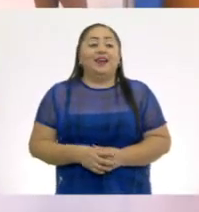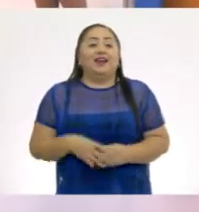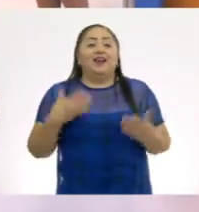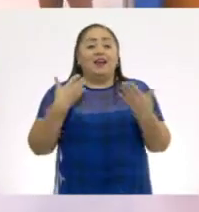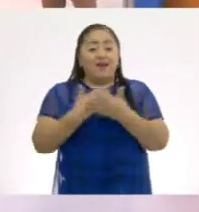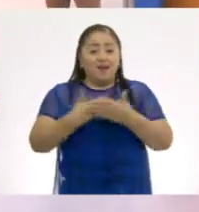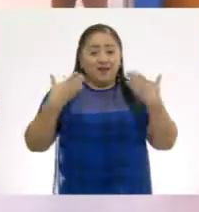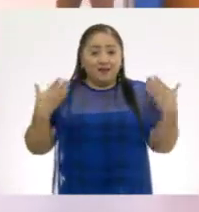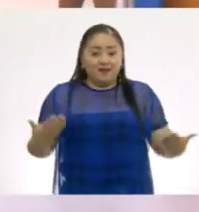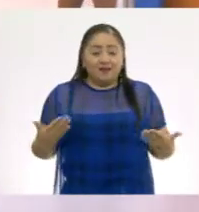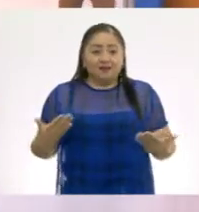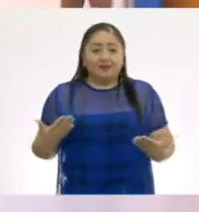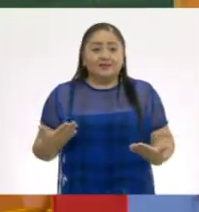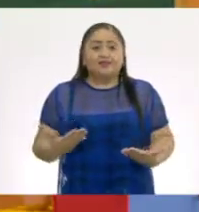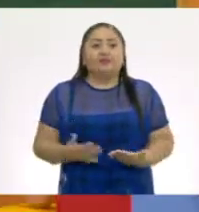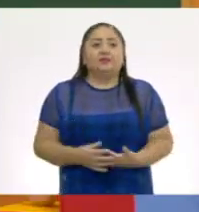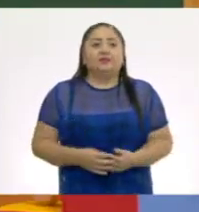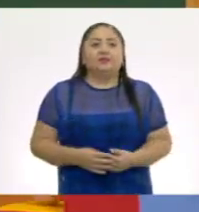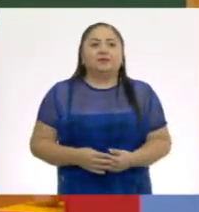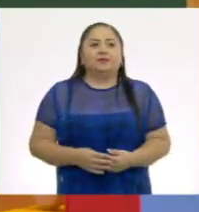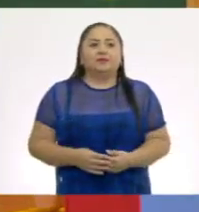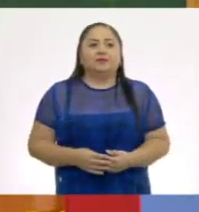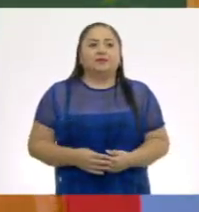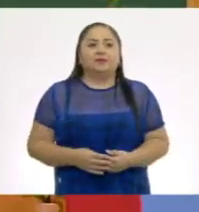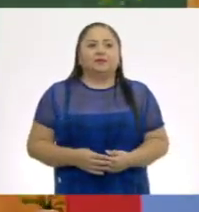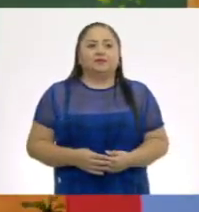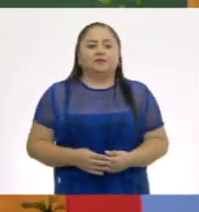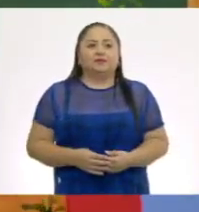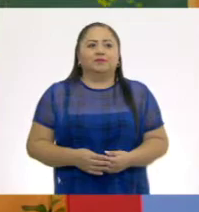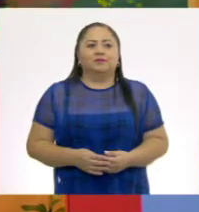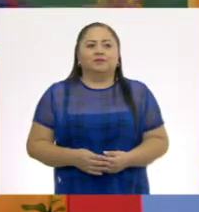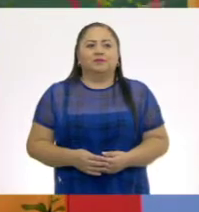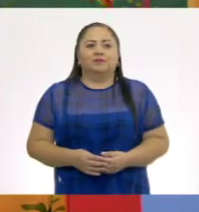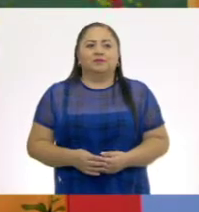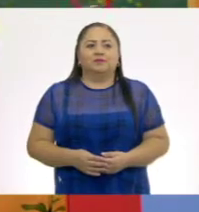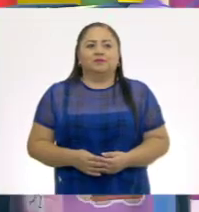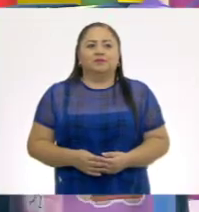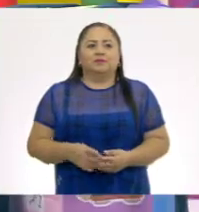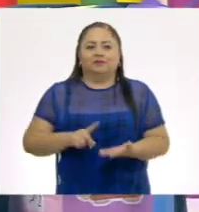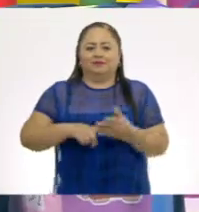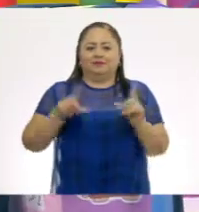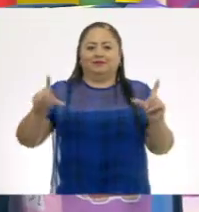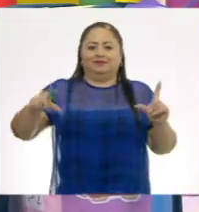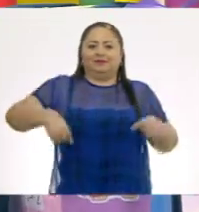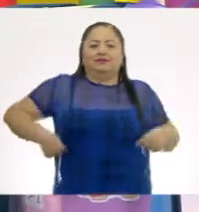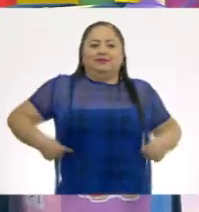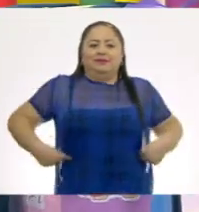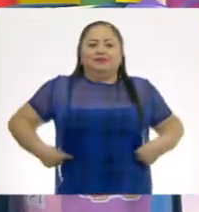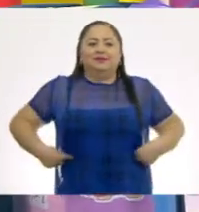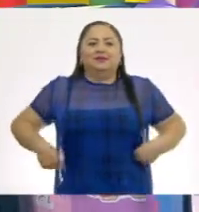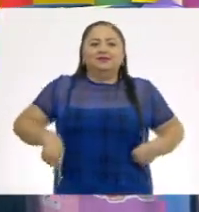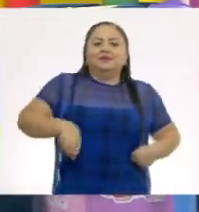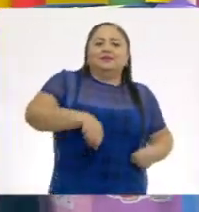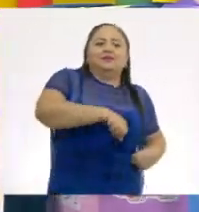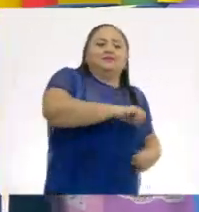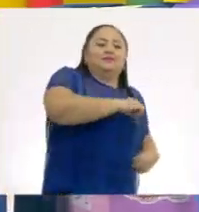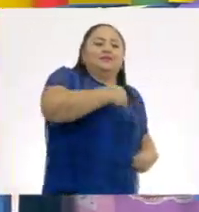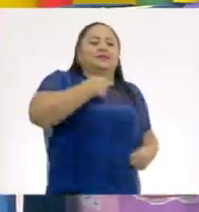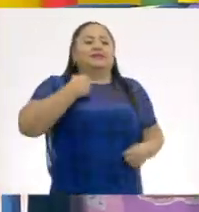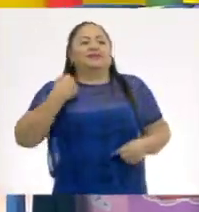ahora, ¿sí? Lo hacemos. Vamos a girar nuestra cintura. Gira